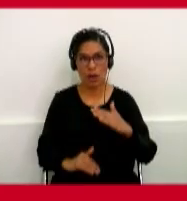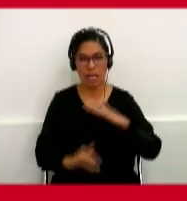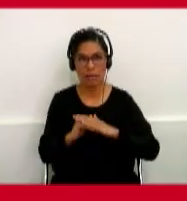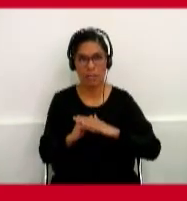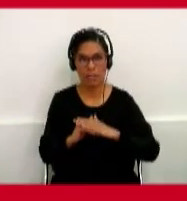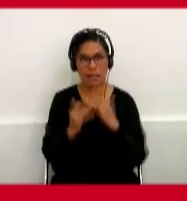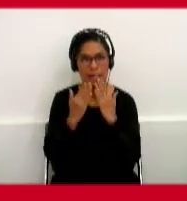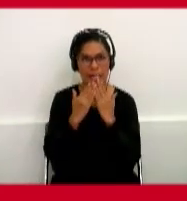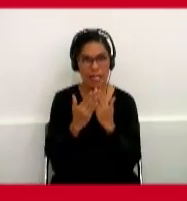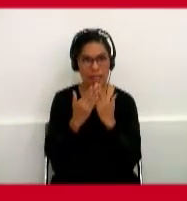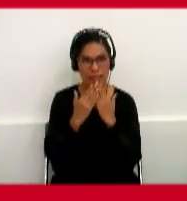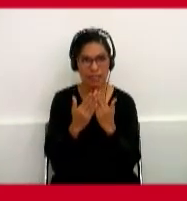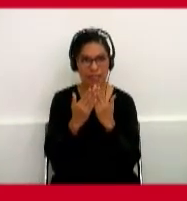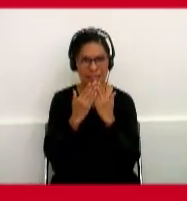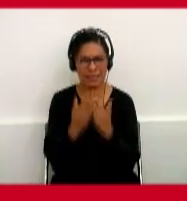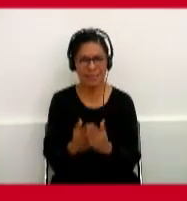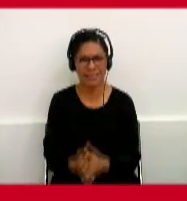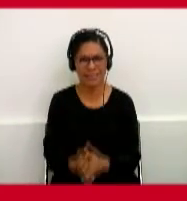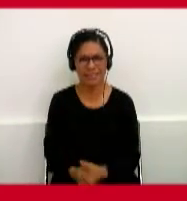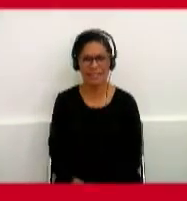gracias.